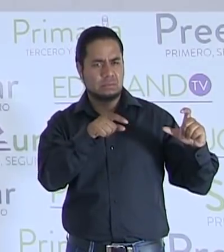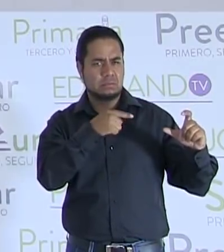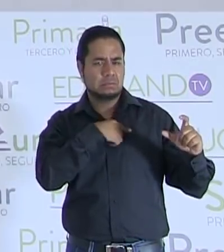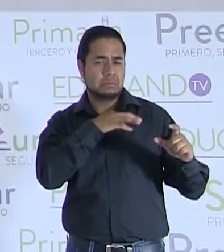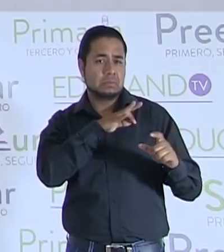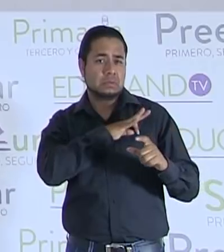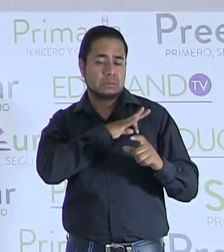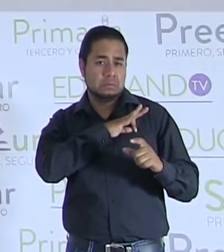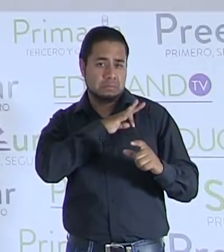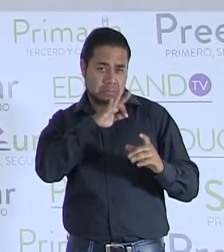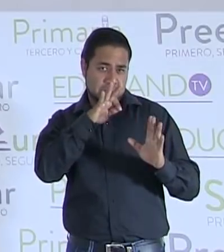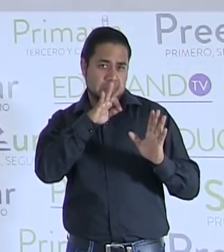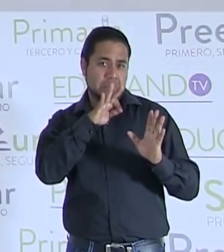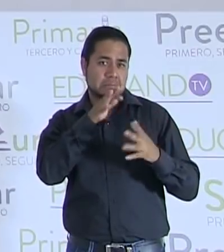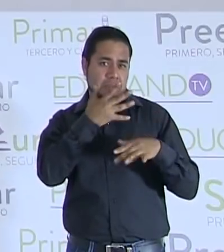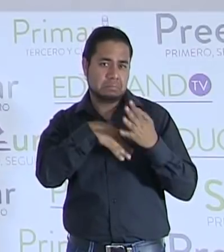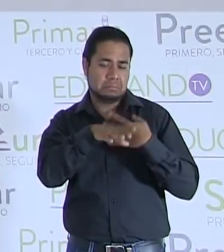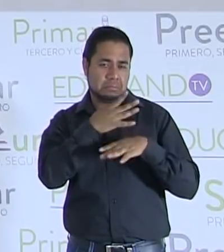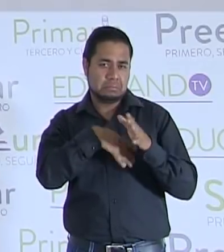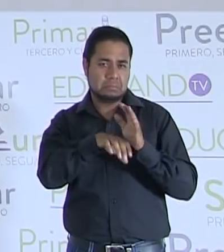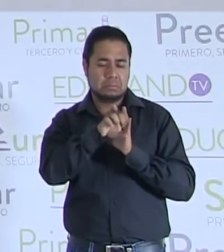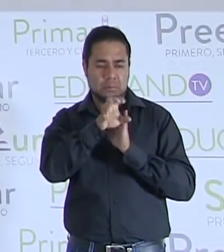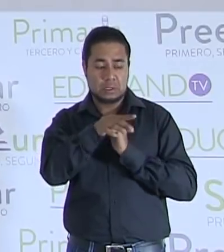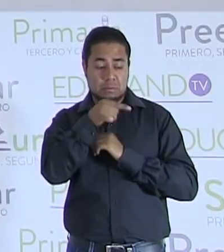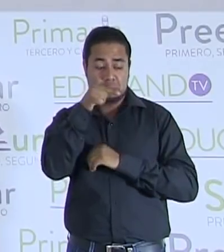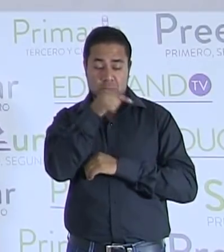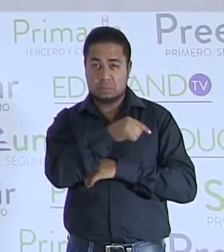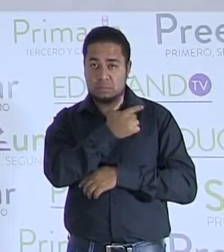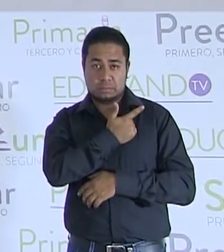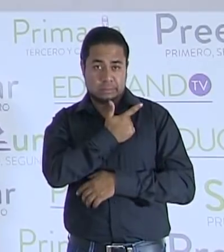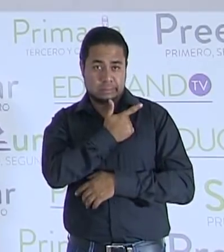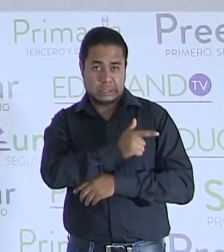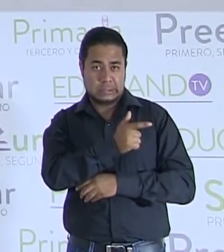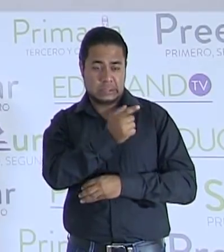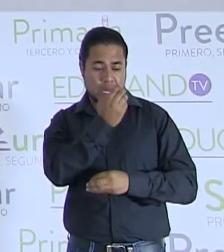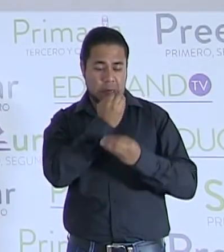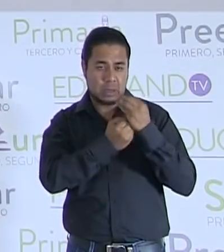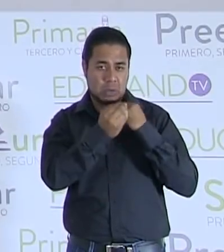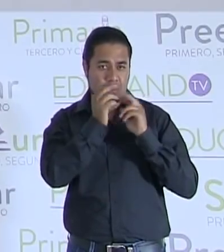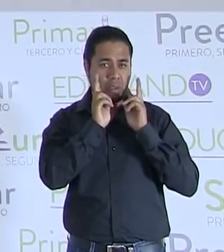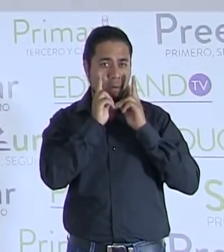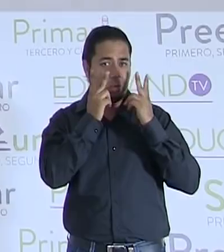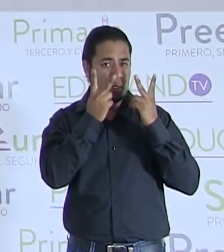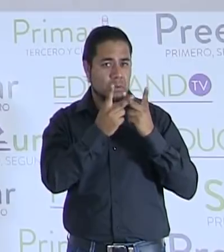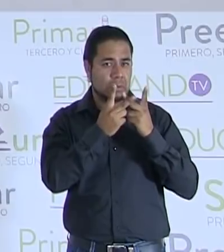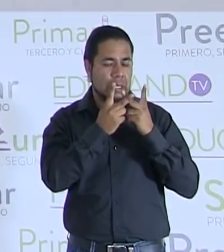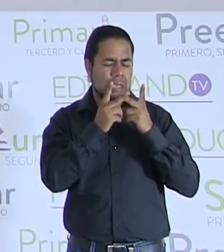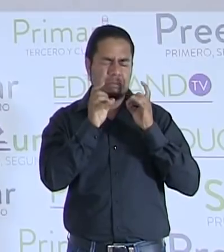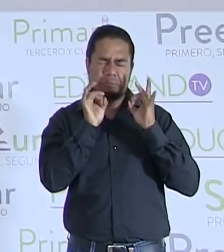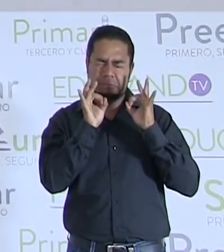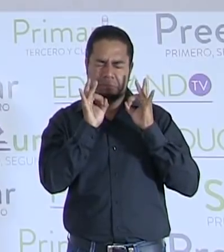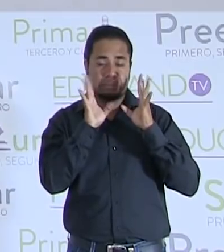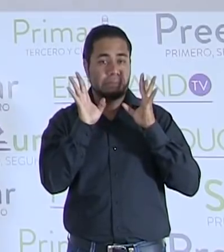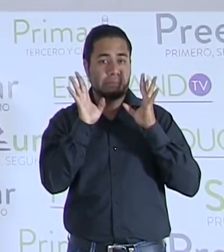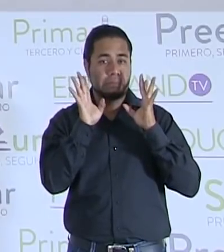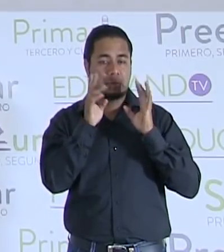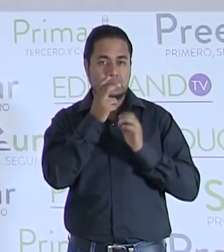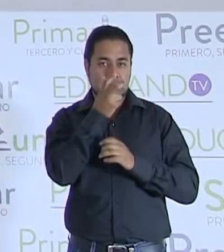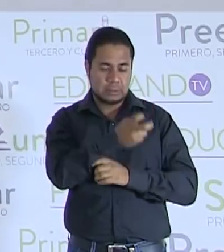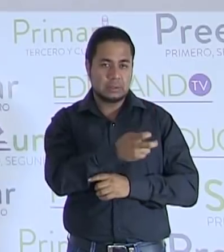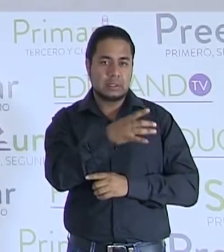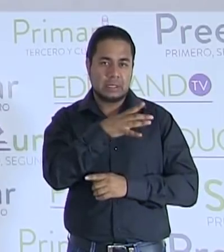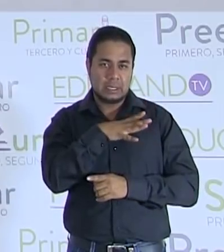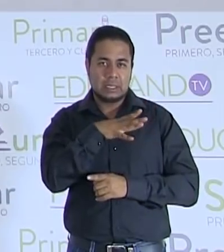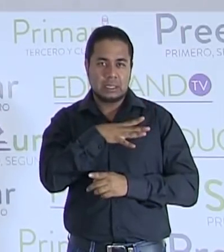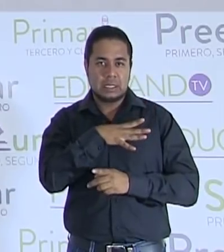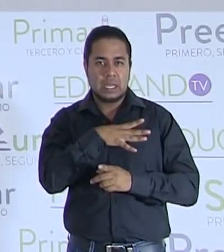podríamos decir, por ejemplo, que si a ti no te gustan comer las verduras, por coincidencia es lo que